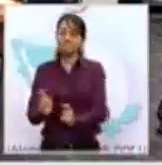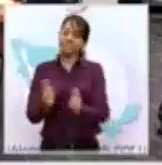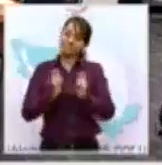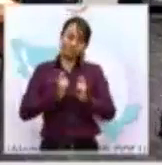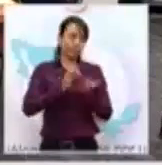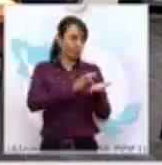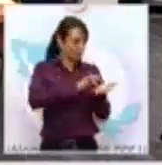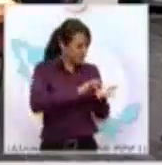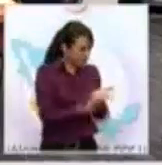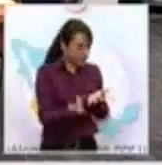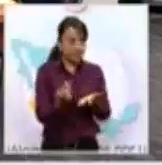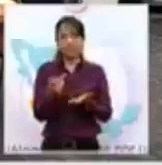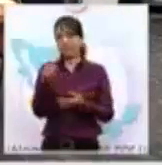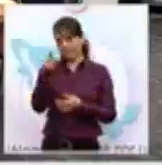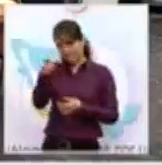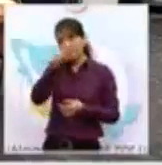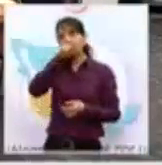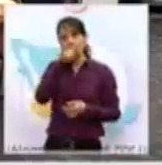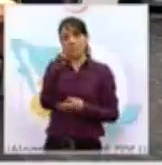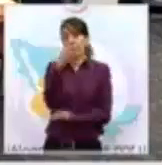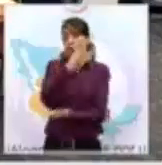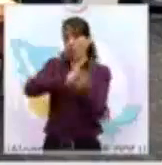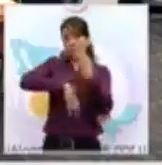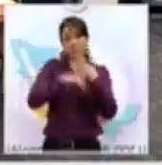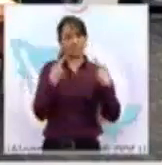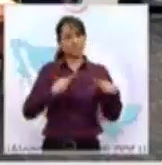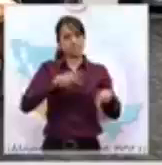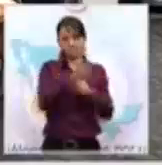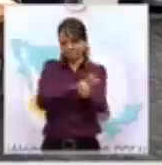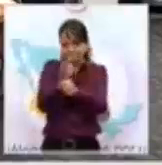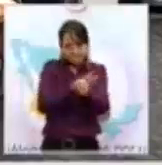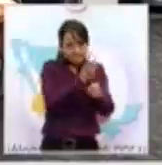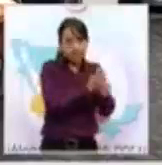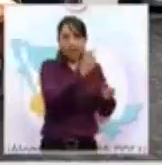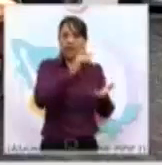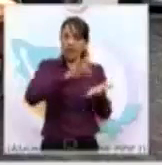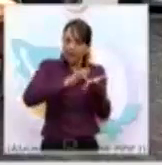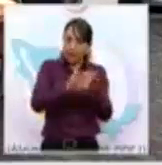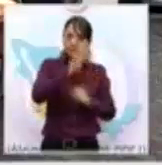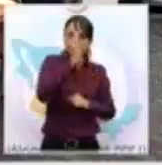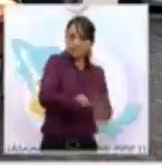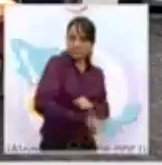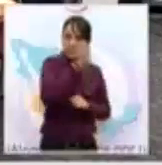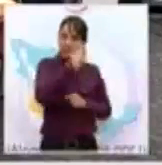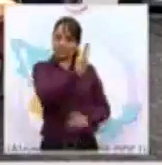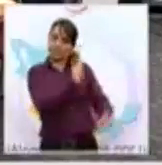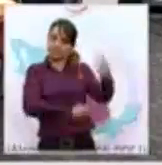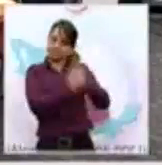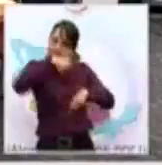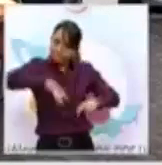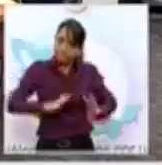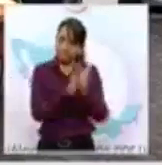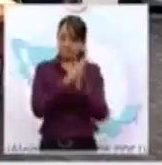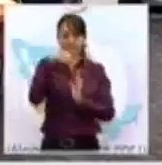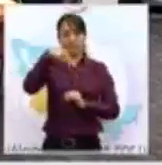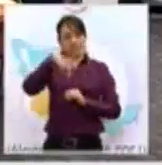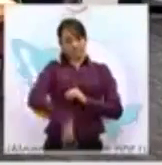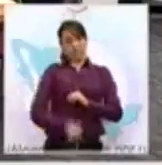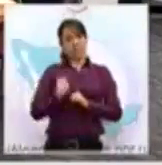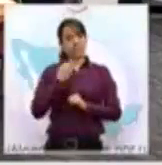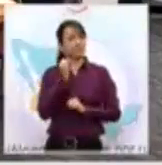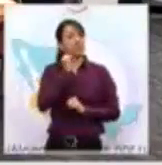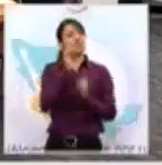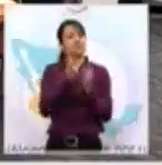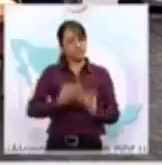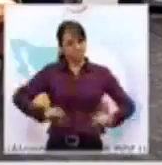y a nuestros invitados por haber aceptado participar pues en este diálogo que para el Senado de la República es sumamente importante, sobre todo contar